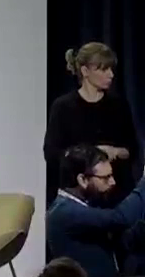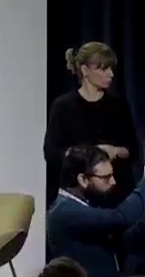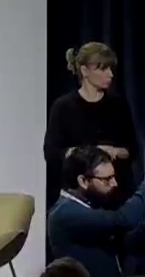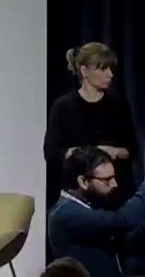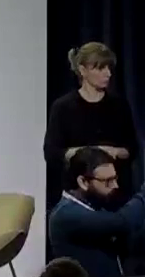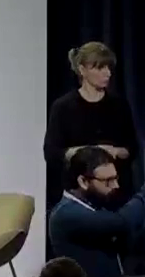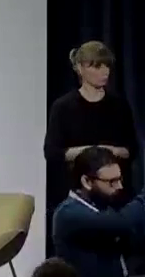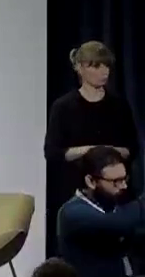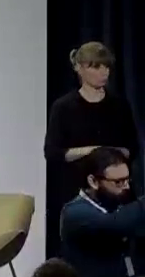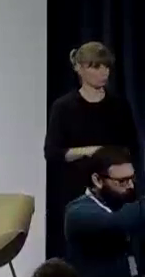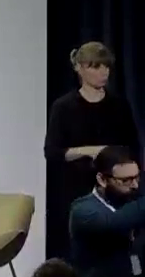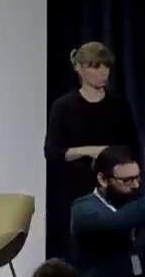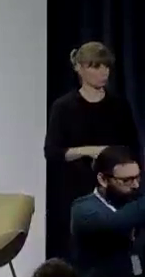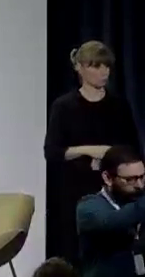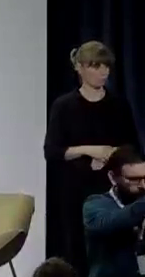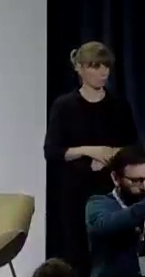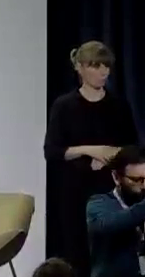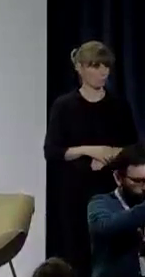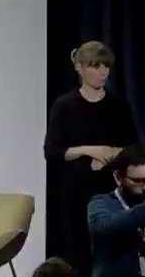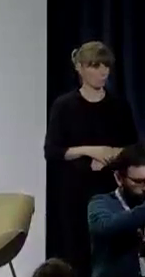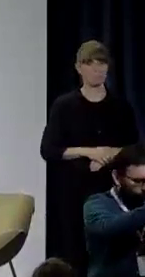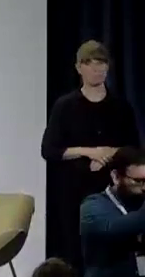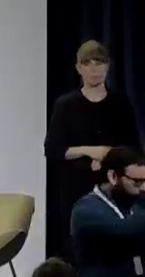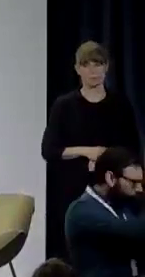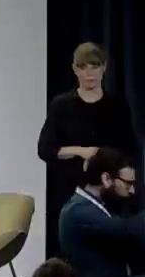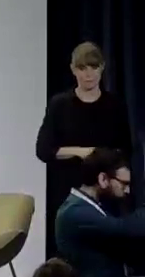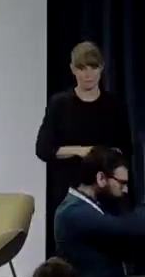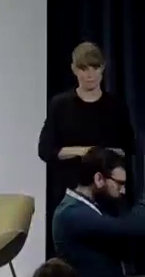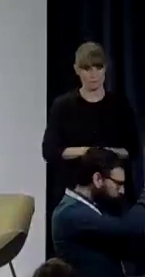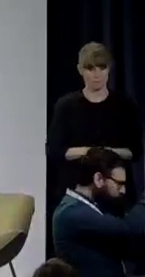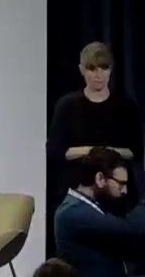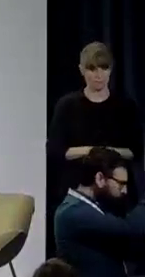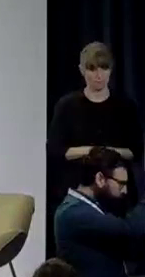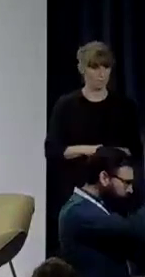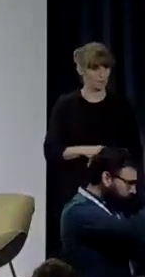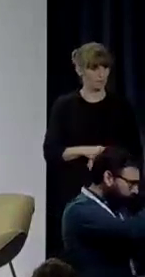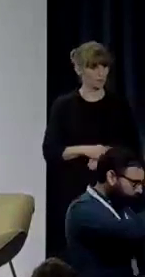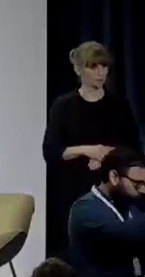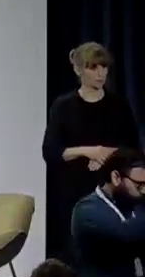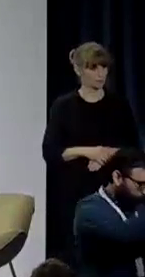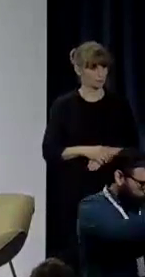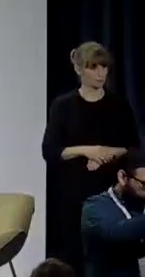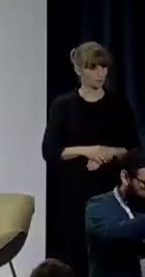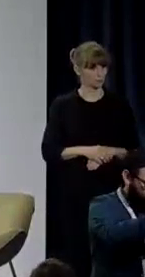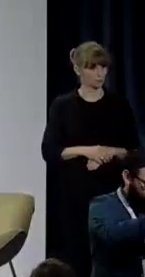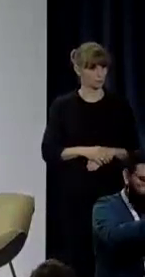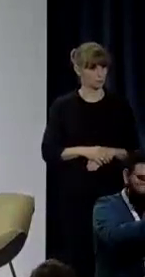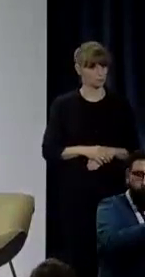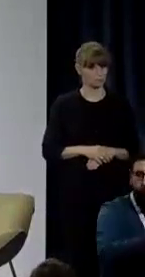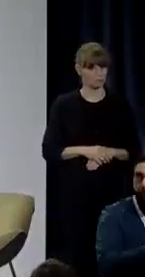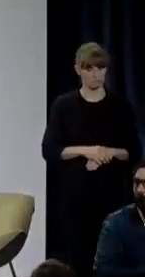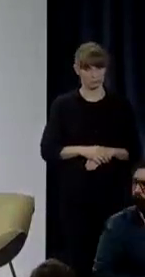Agenda. I would like to thank the Chamber of Deputies of Argentina and the Internet Governance Forum